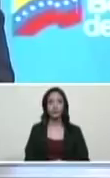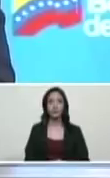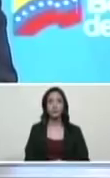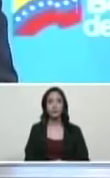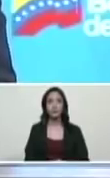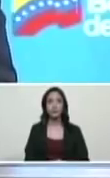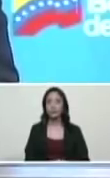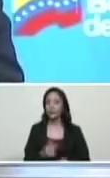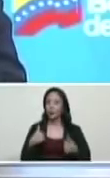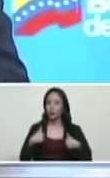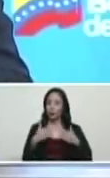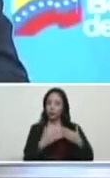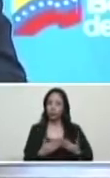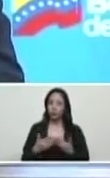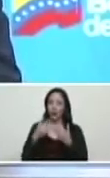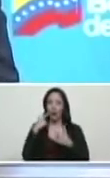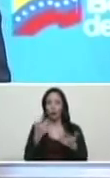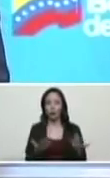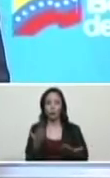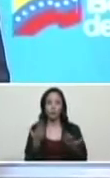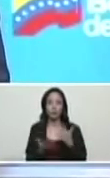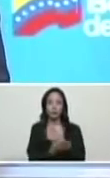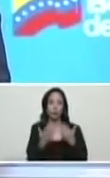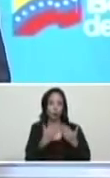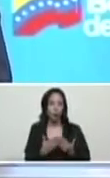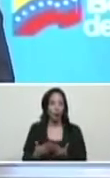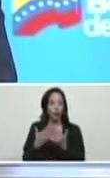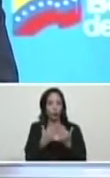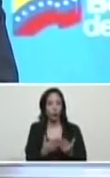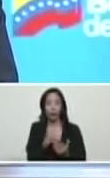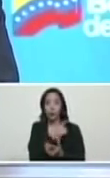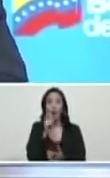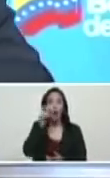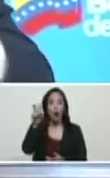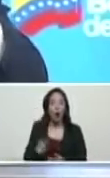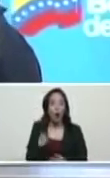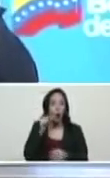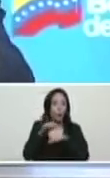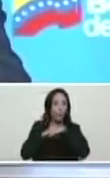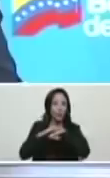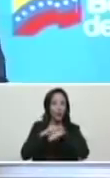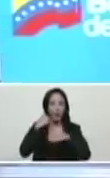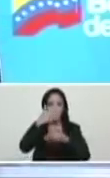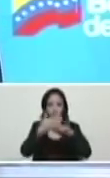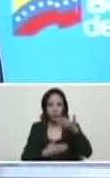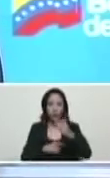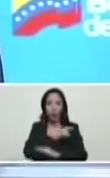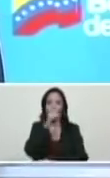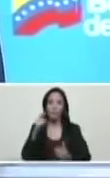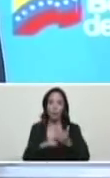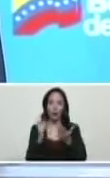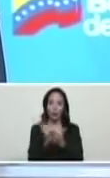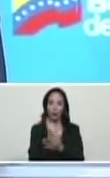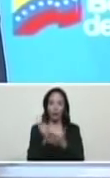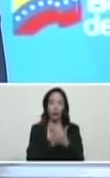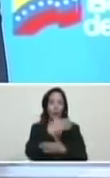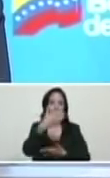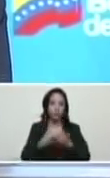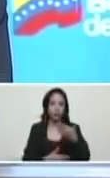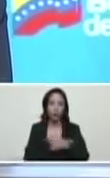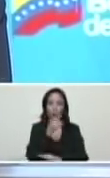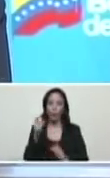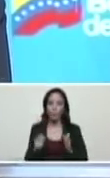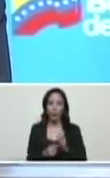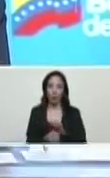Yo ya estoy estudiando, ya Ricardo Menéndez me envió el documento completo del Plan